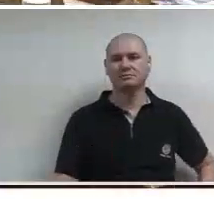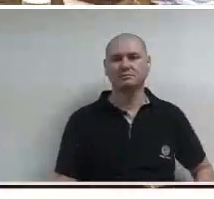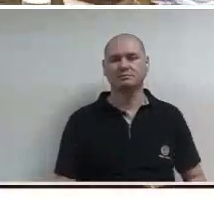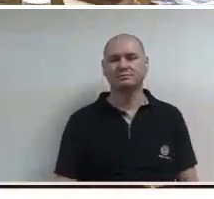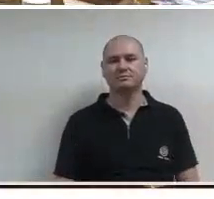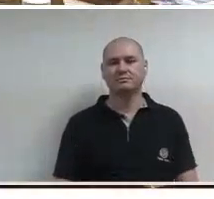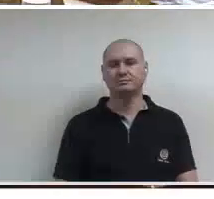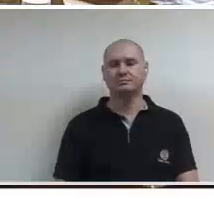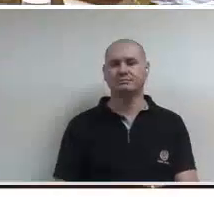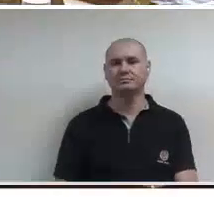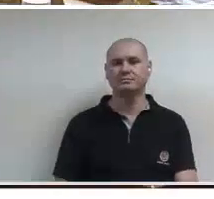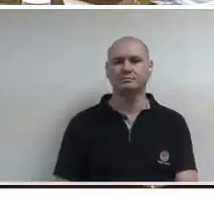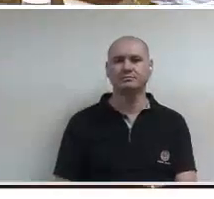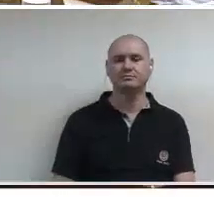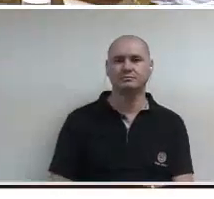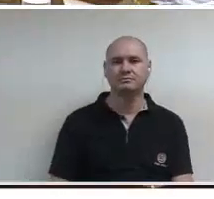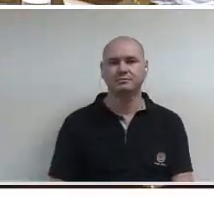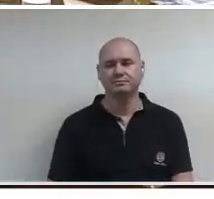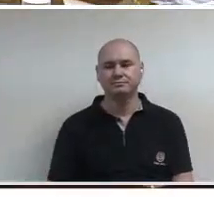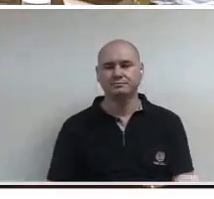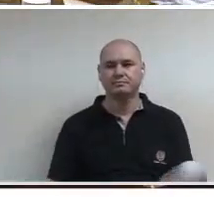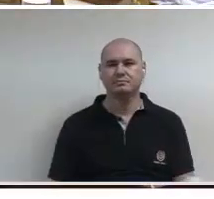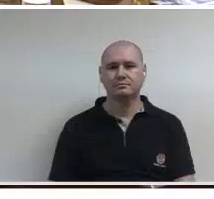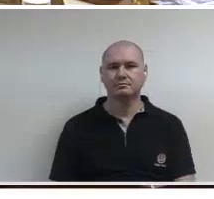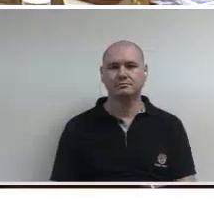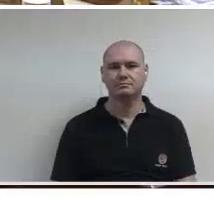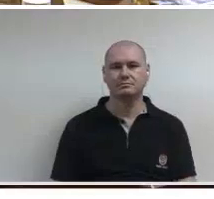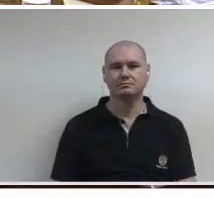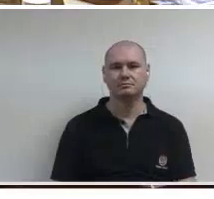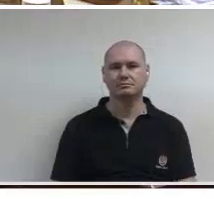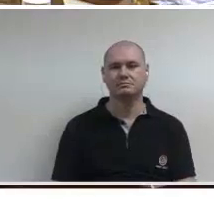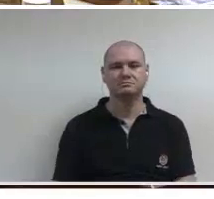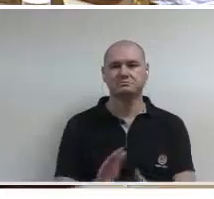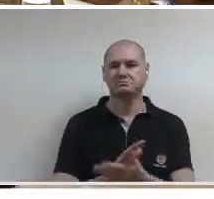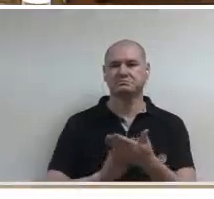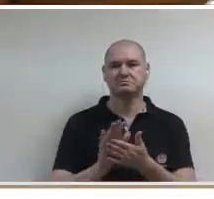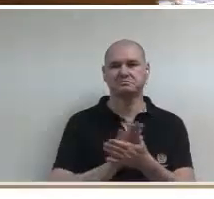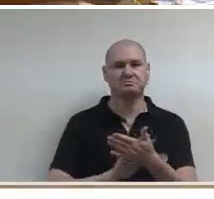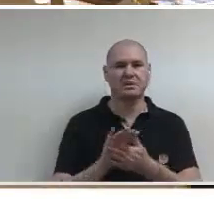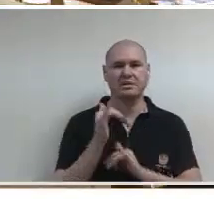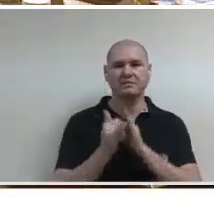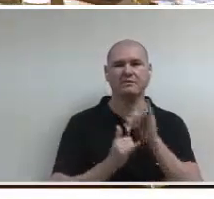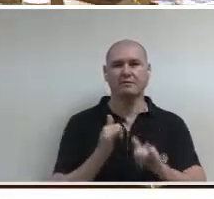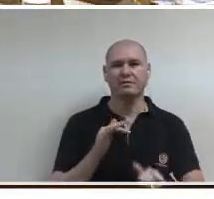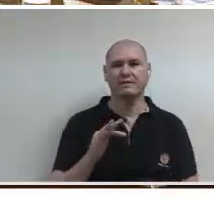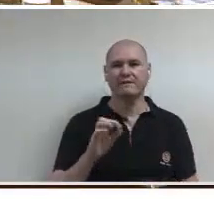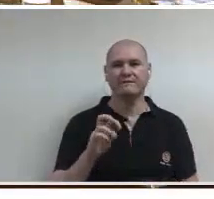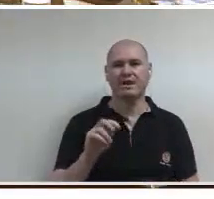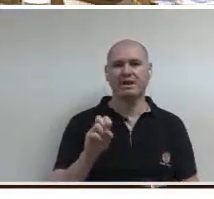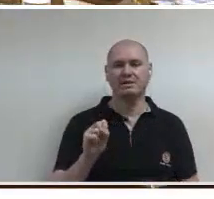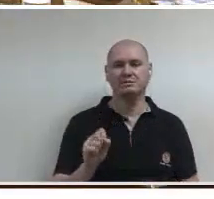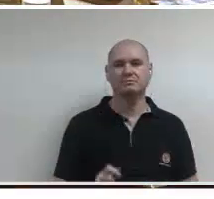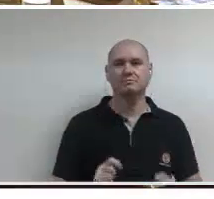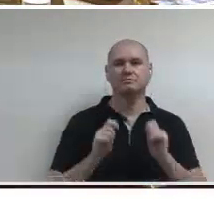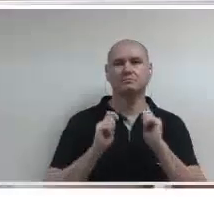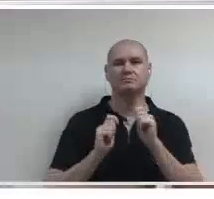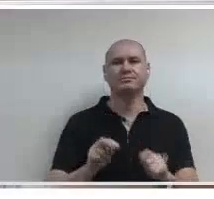ministro Fretes, desde que primera amor, hemos Marandú, está ministro ñeño Anduta, ñeño Anduma. Muchas gracias, ministro. Si anda, güere, coimba, bebé,